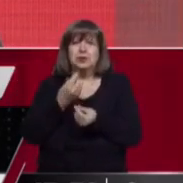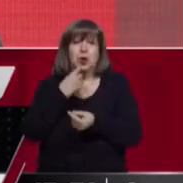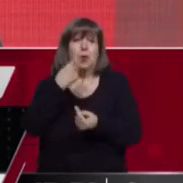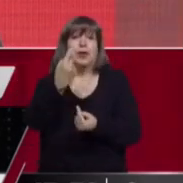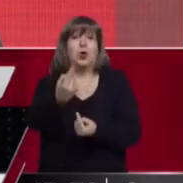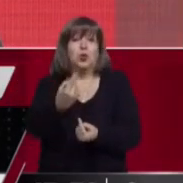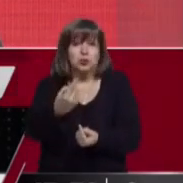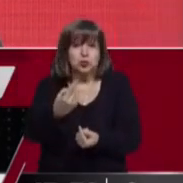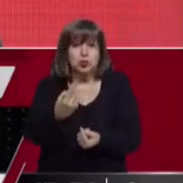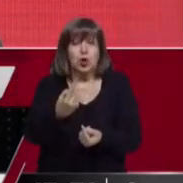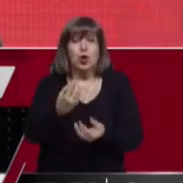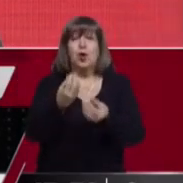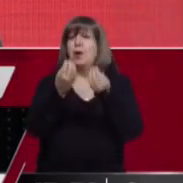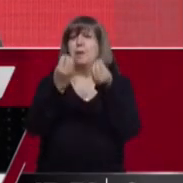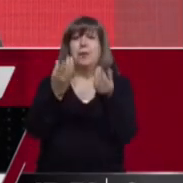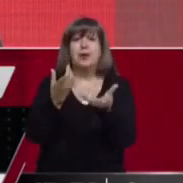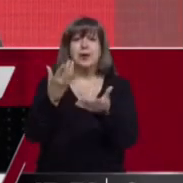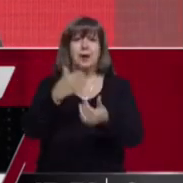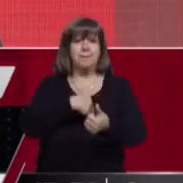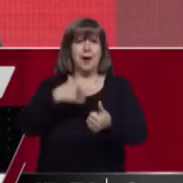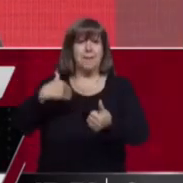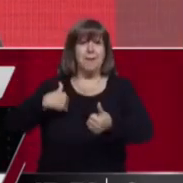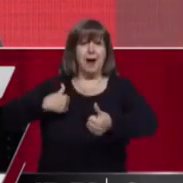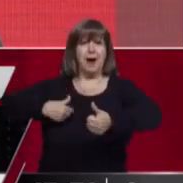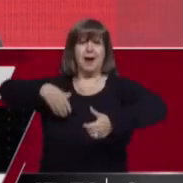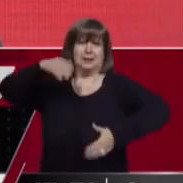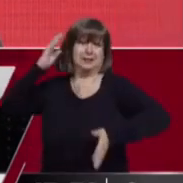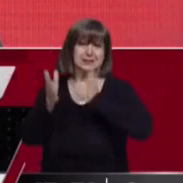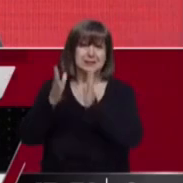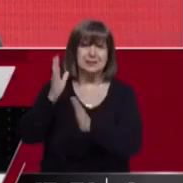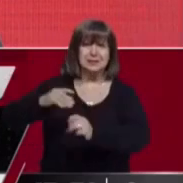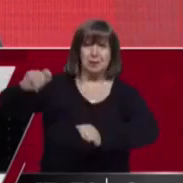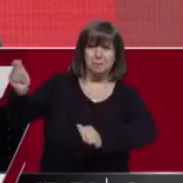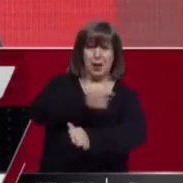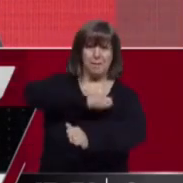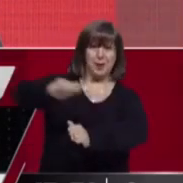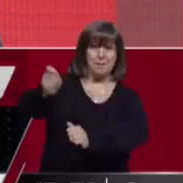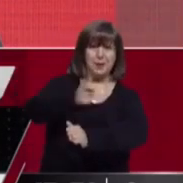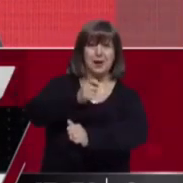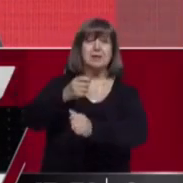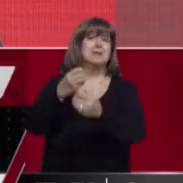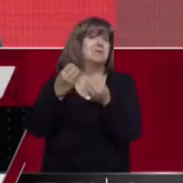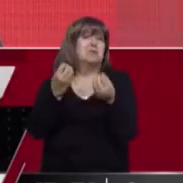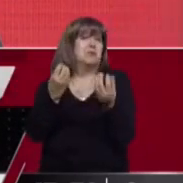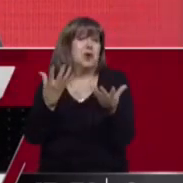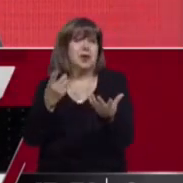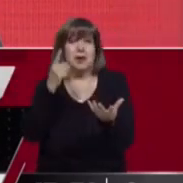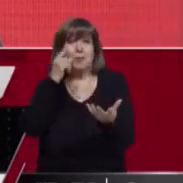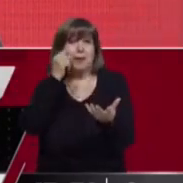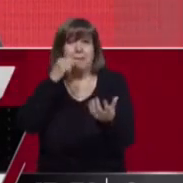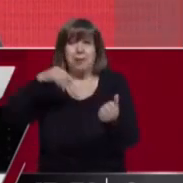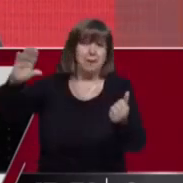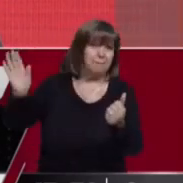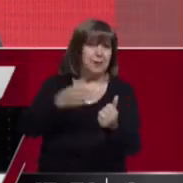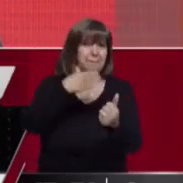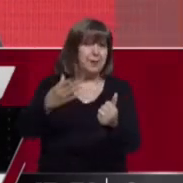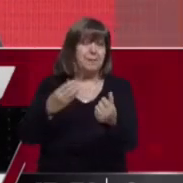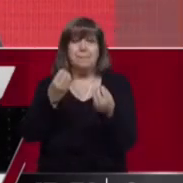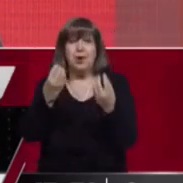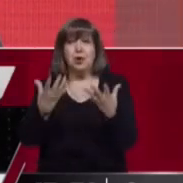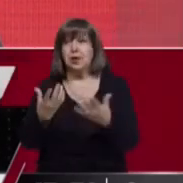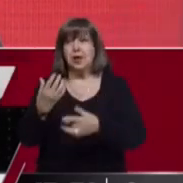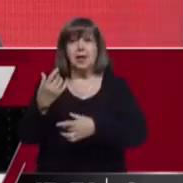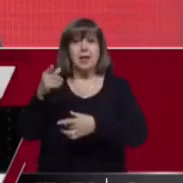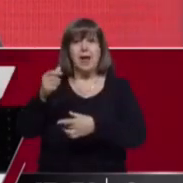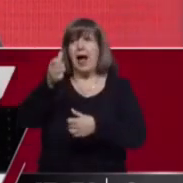la prevención, prevenir desde los distintos ámbitos, la Total. escuela, el barrio, la escuela de fútbol, en fin, lo que la gente vea. Pero